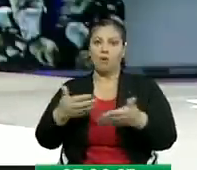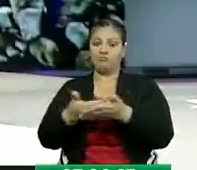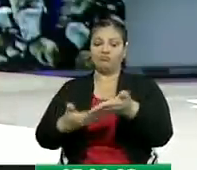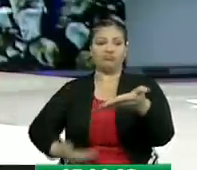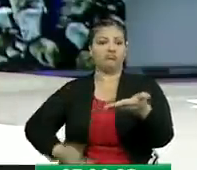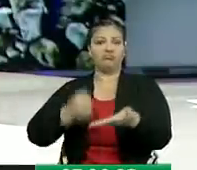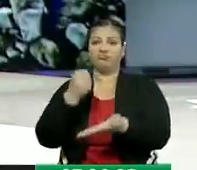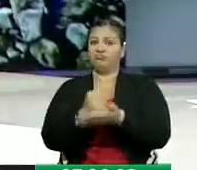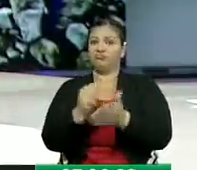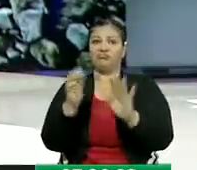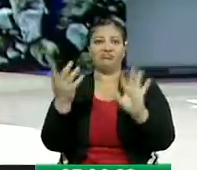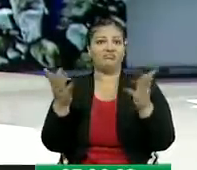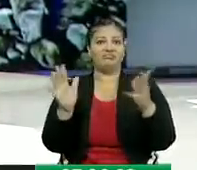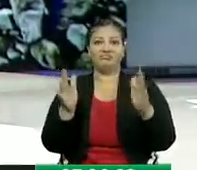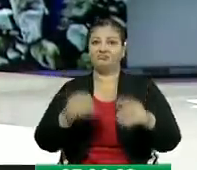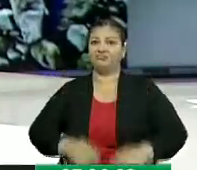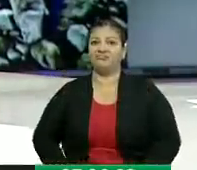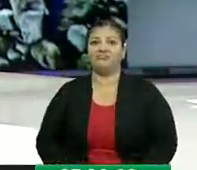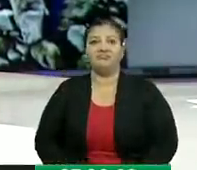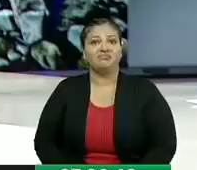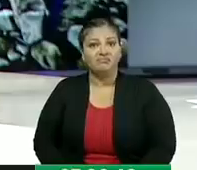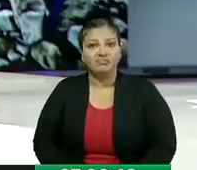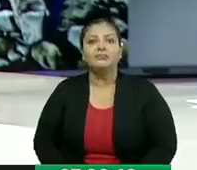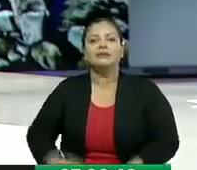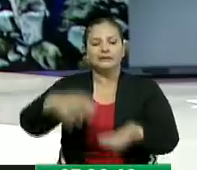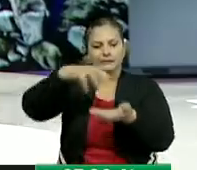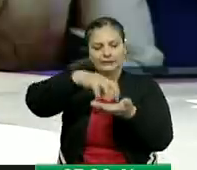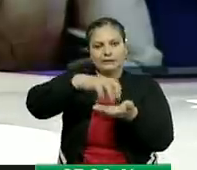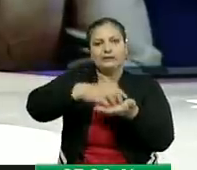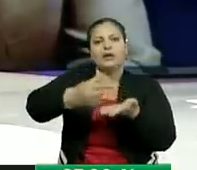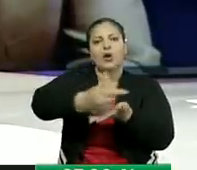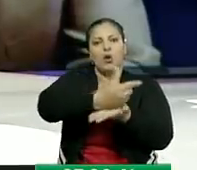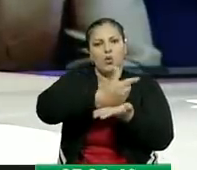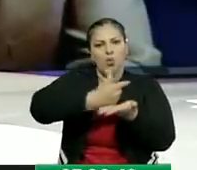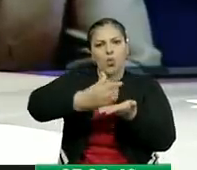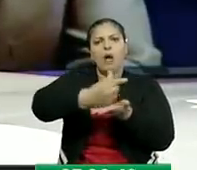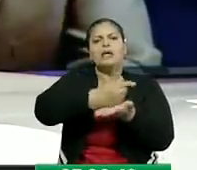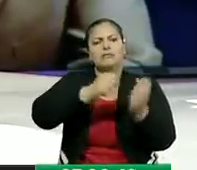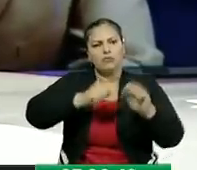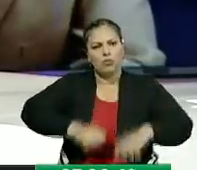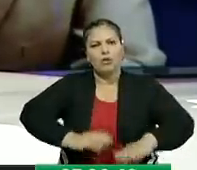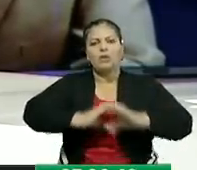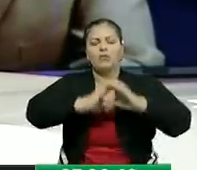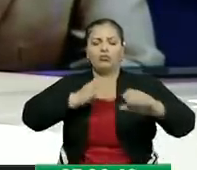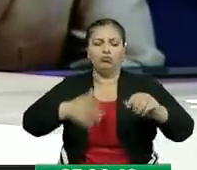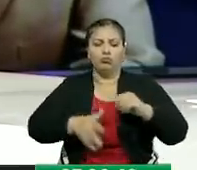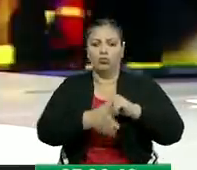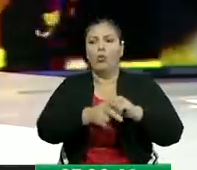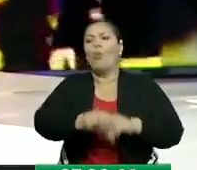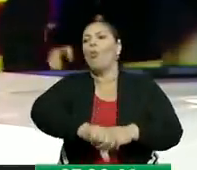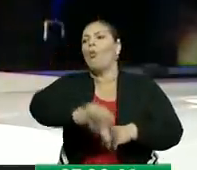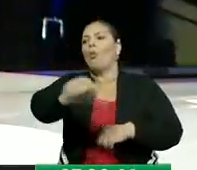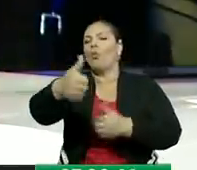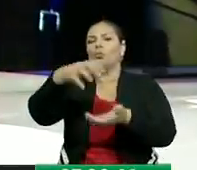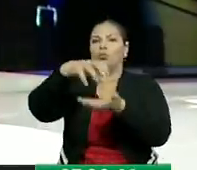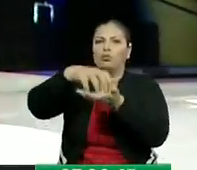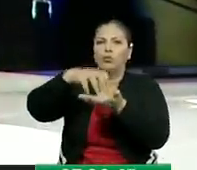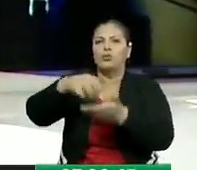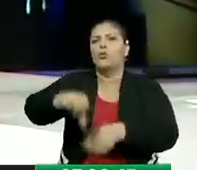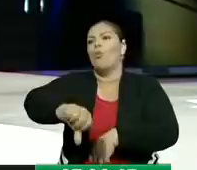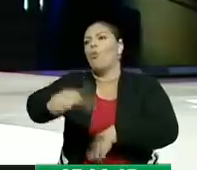perímetro del Guayas. Definitivamente, y como bien lo dicen los titulares de la prensa y que hemos compartido con ustedes en